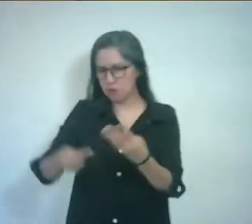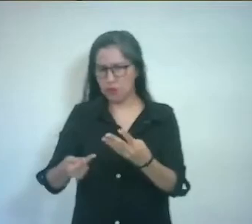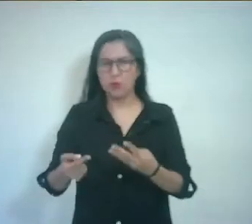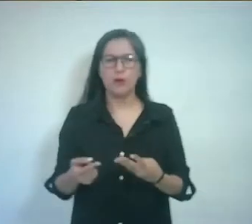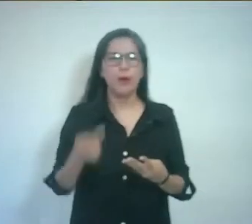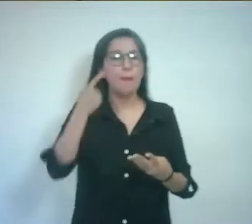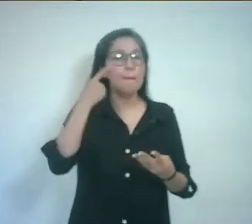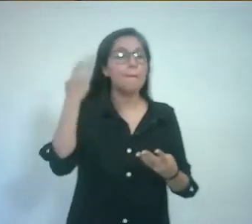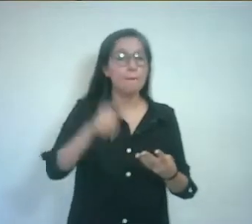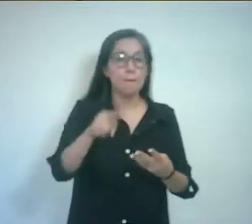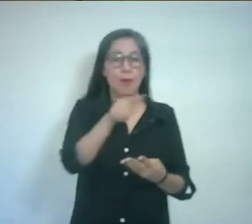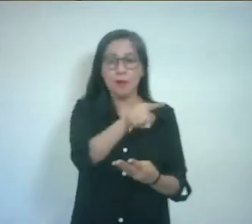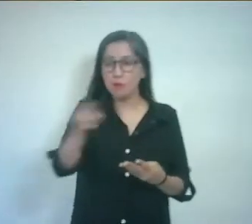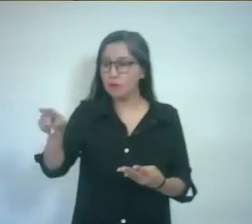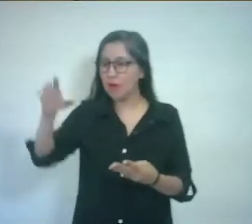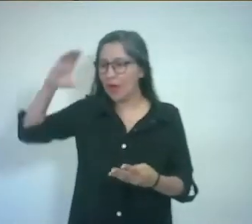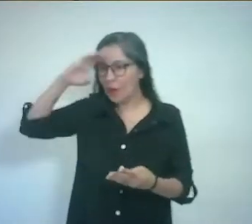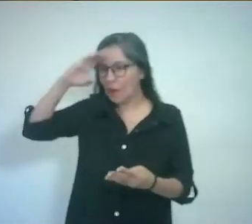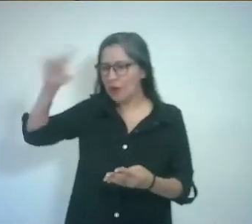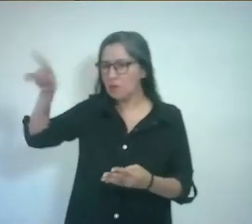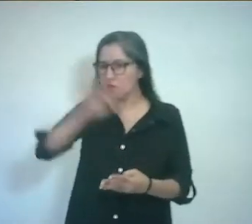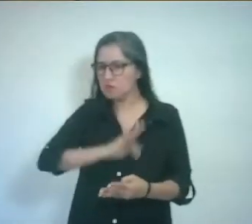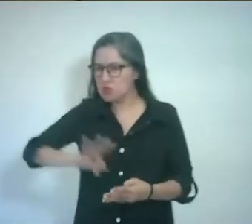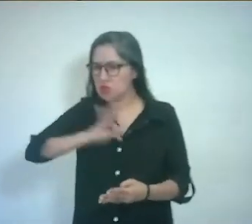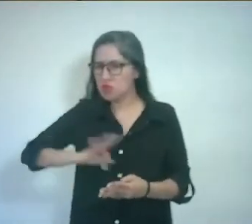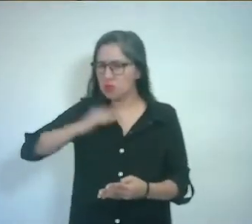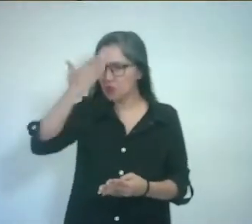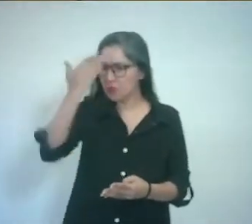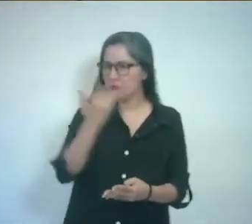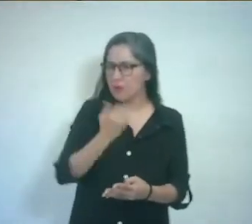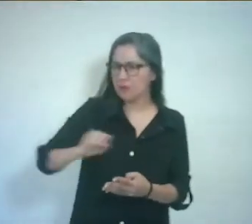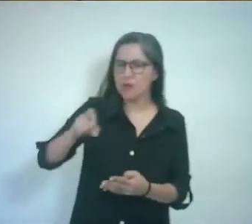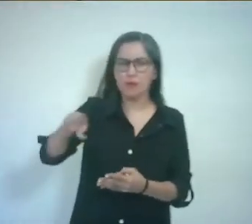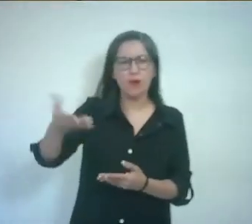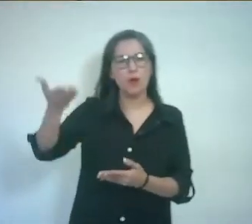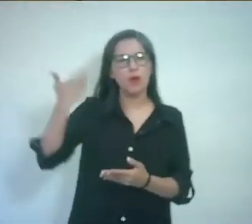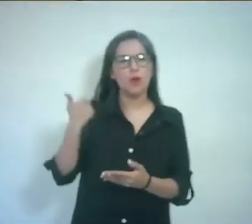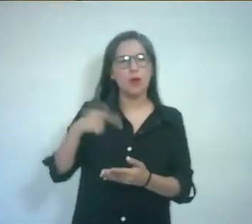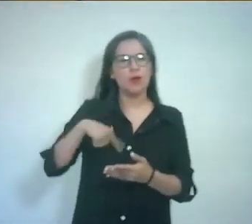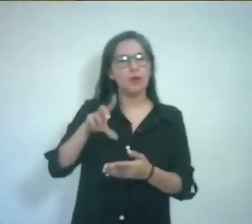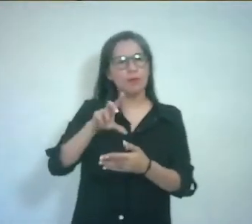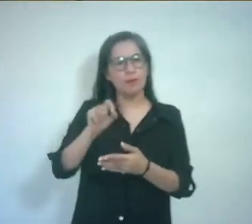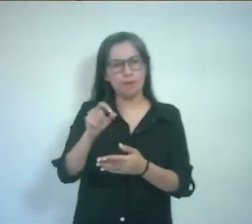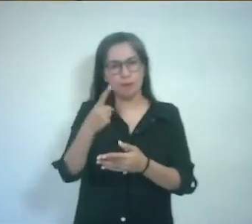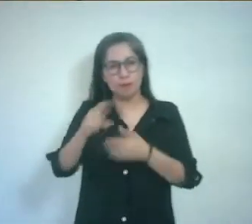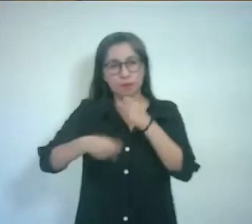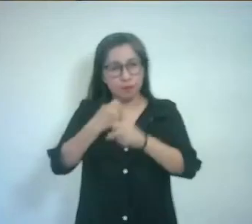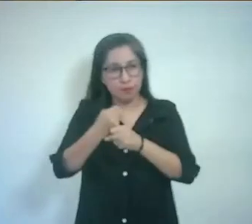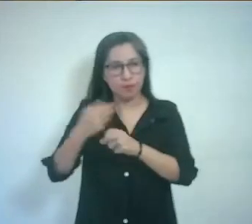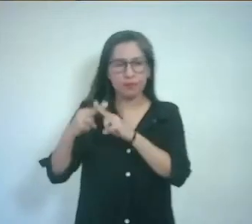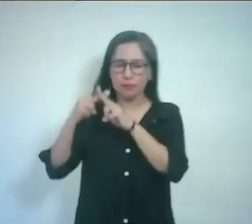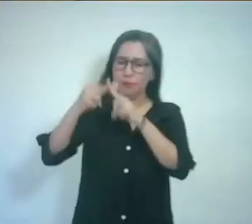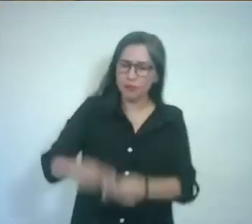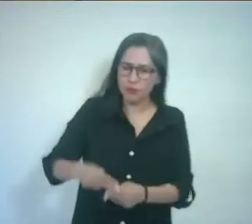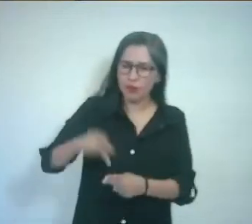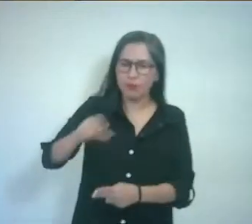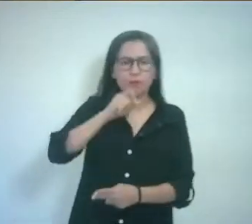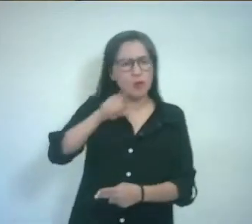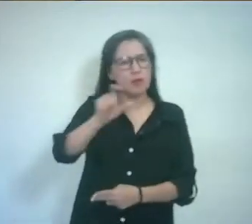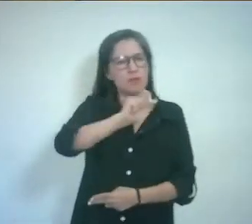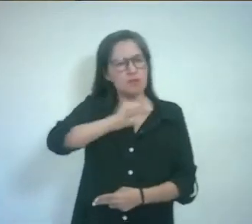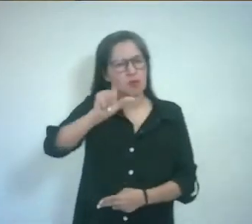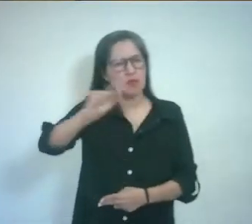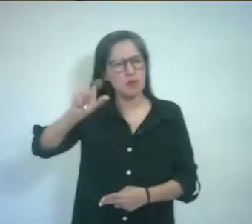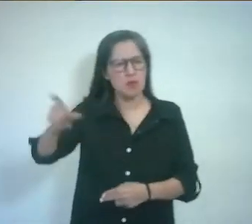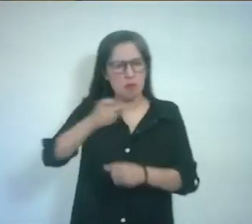valiéndonos de su calidad, capacidad y entrega incansable que desde hace 31 años trabaja con alto profesionalismo,